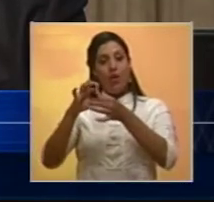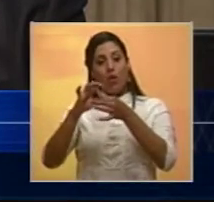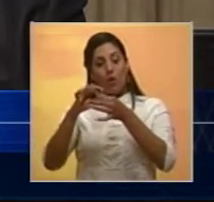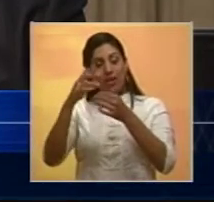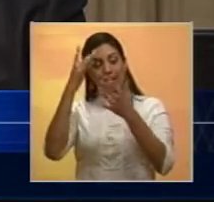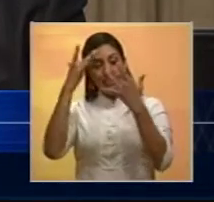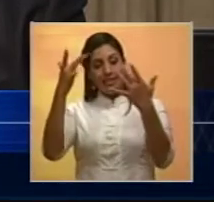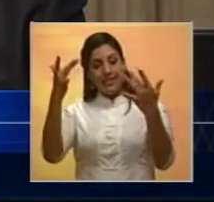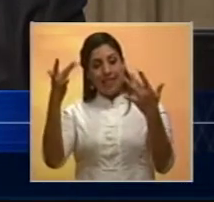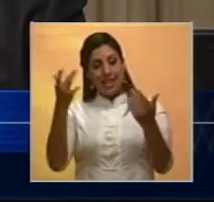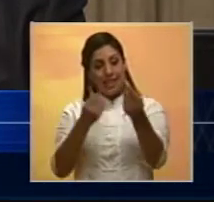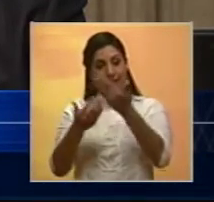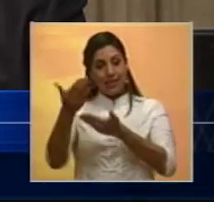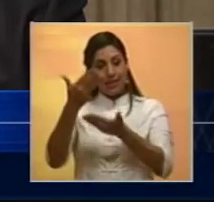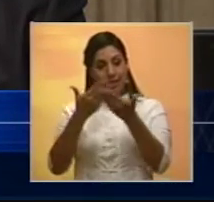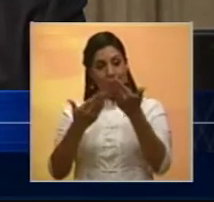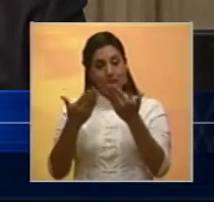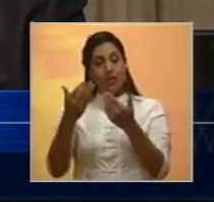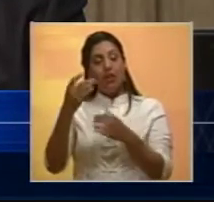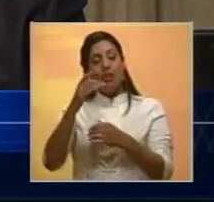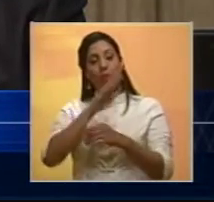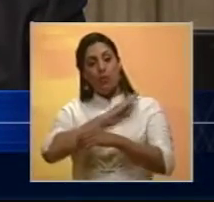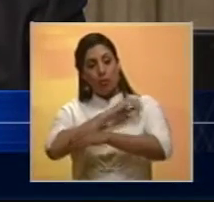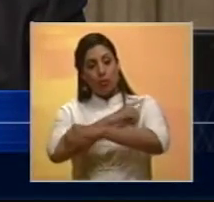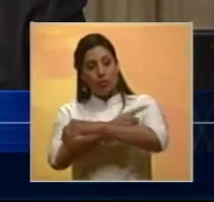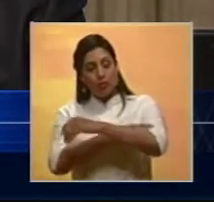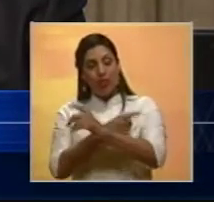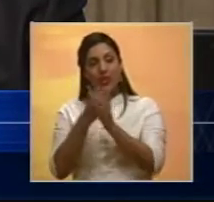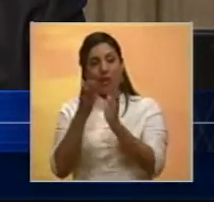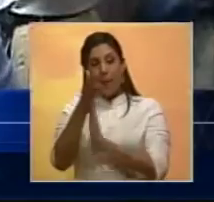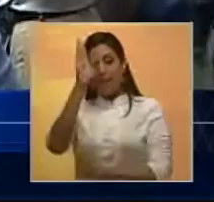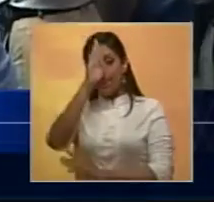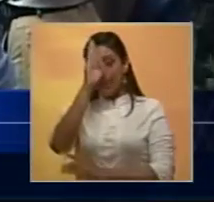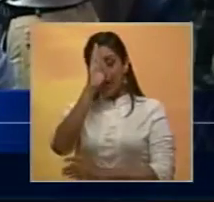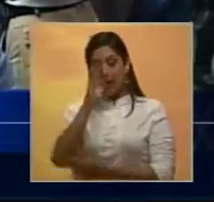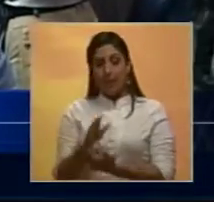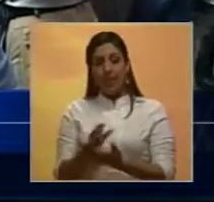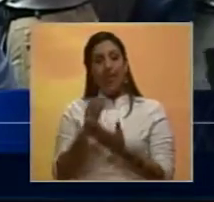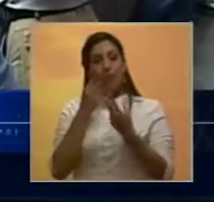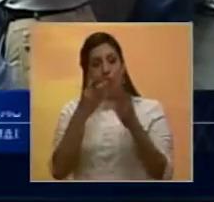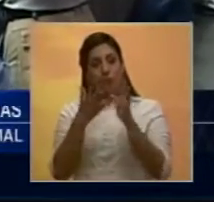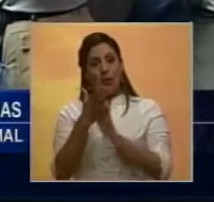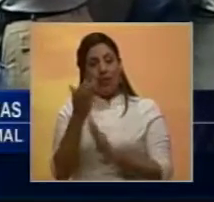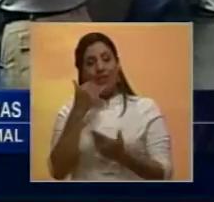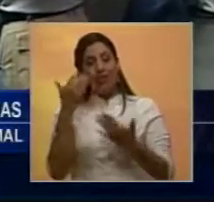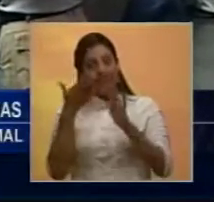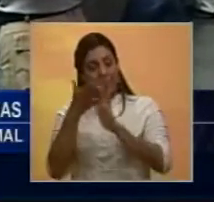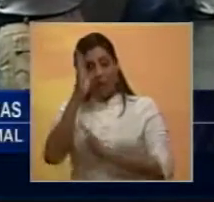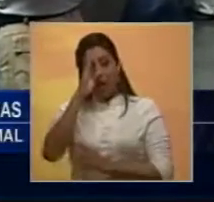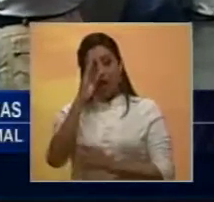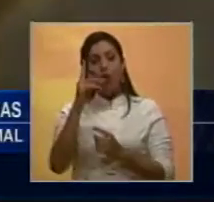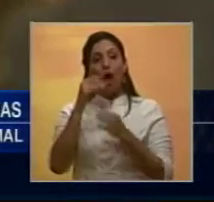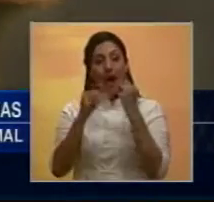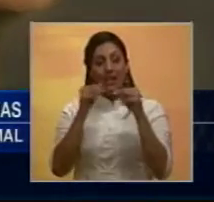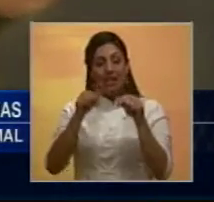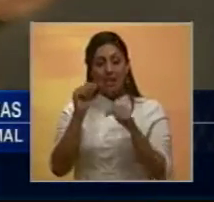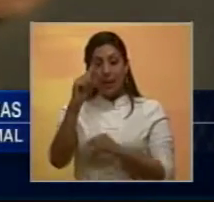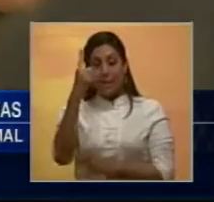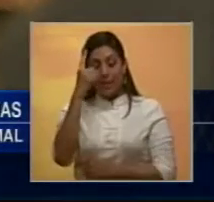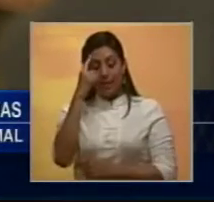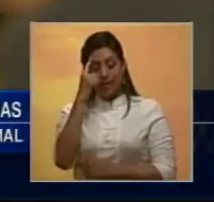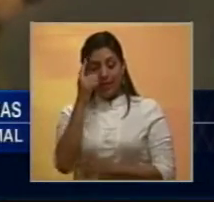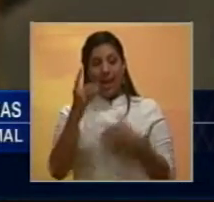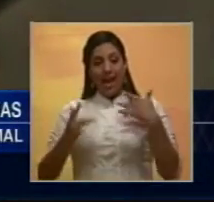de inteligencia financiera de la superintendencia de bancos. Especificó el superintendente de bancos que este primer día